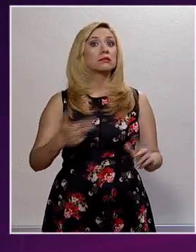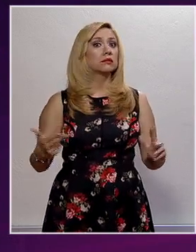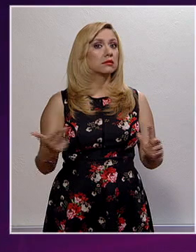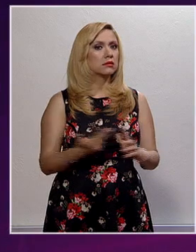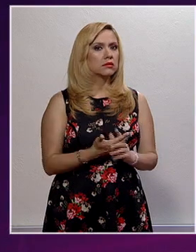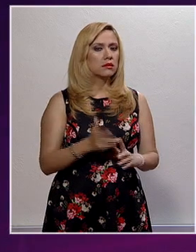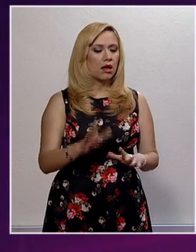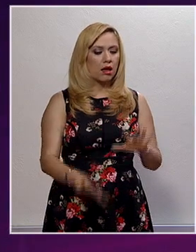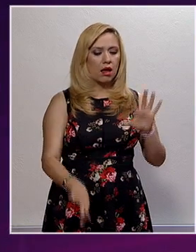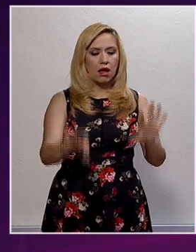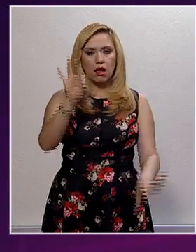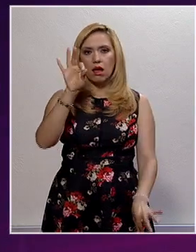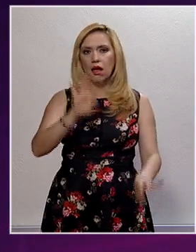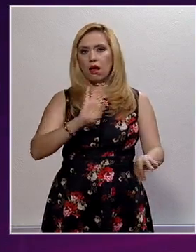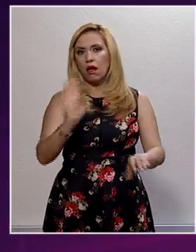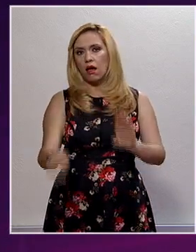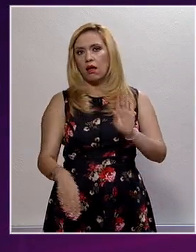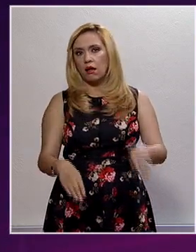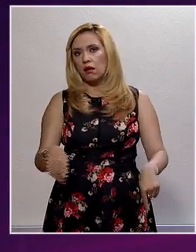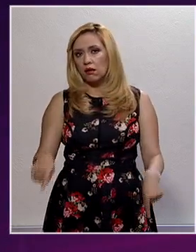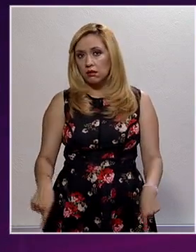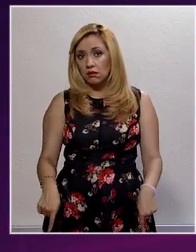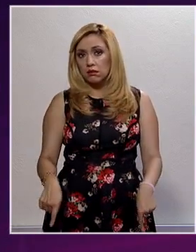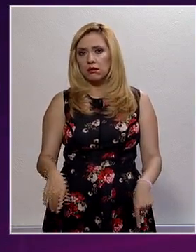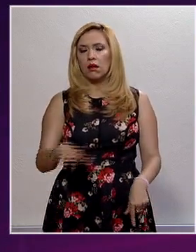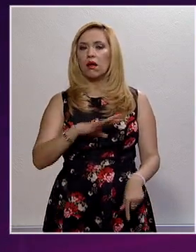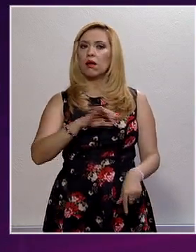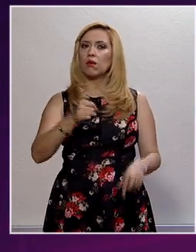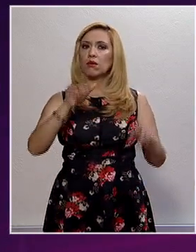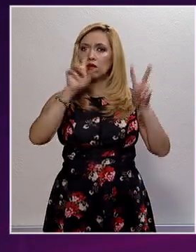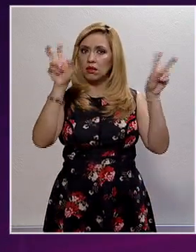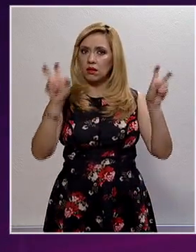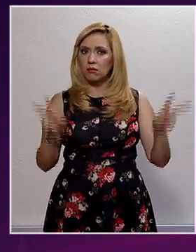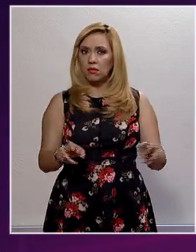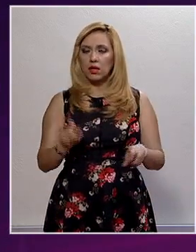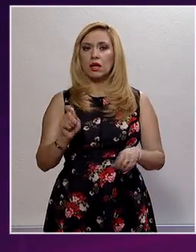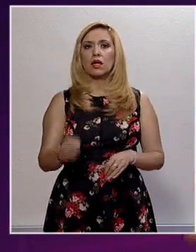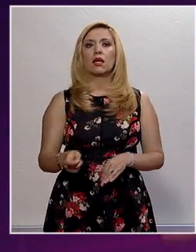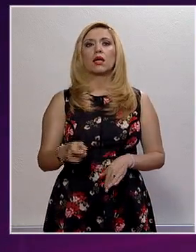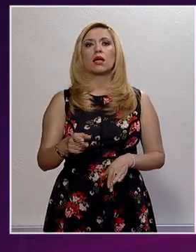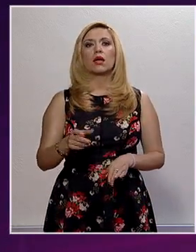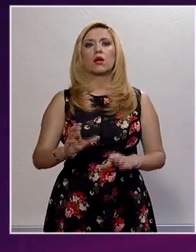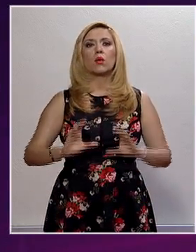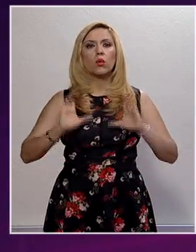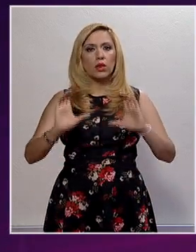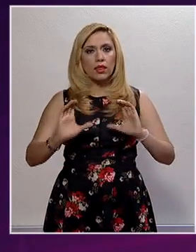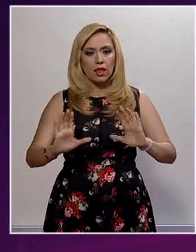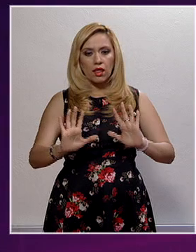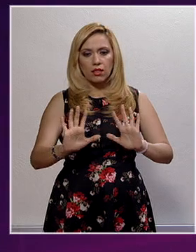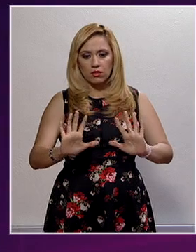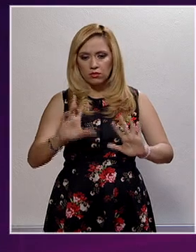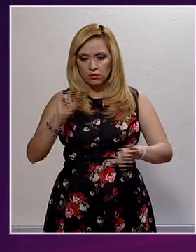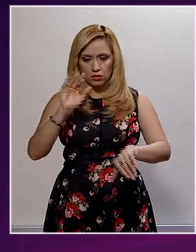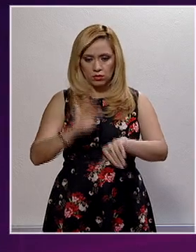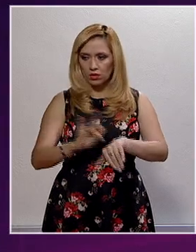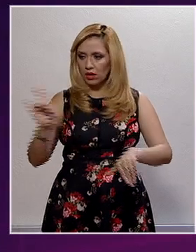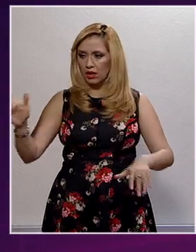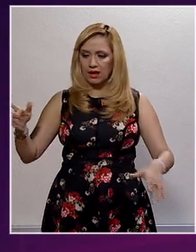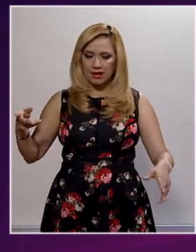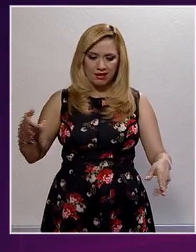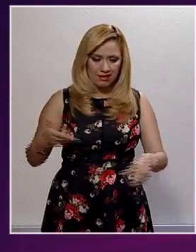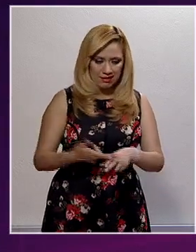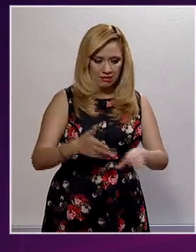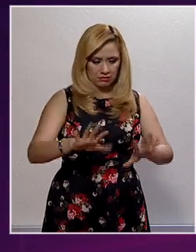se encontraron los cuerpos. Hay varios temas que tienen que ver con la preservación de la escena, donde